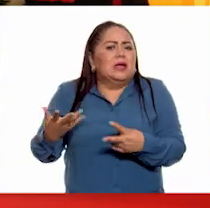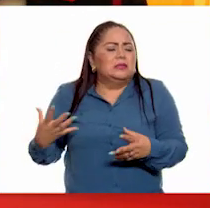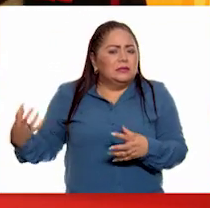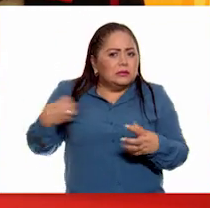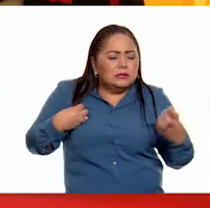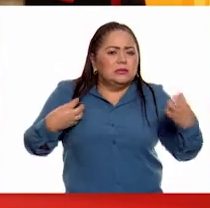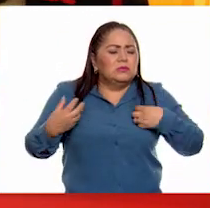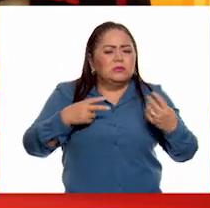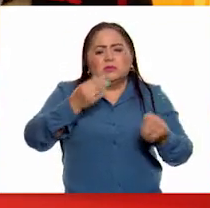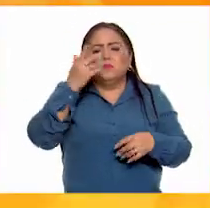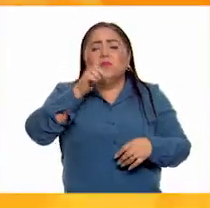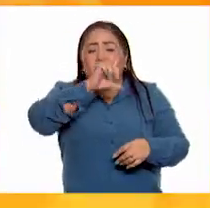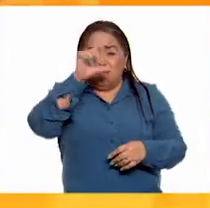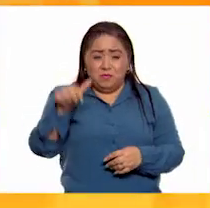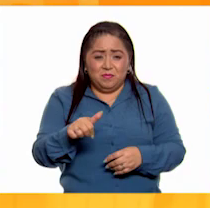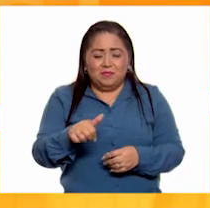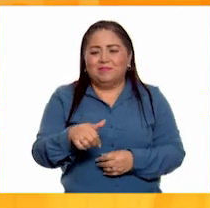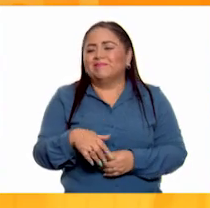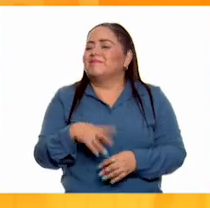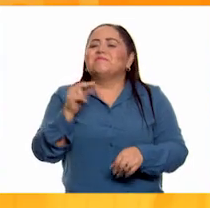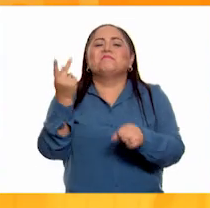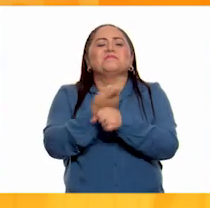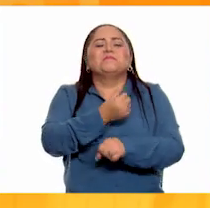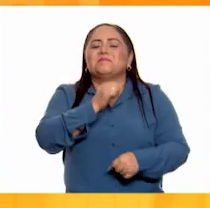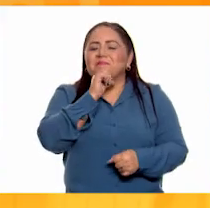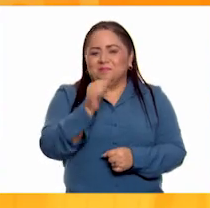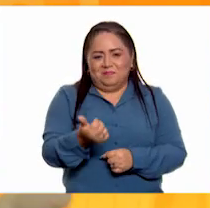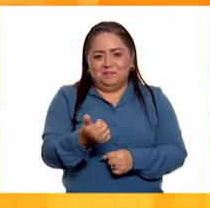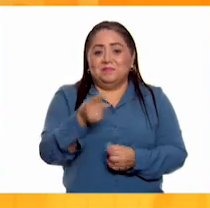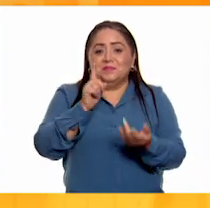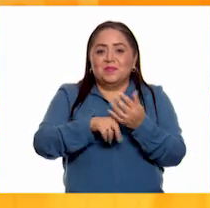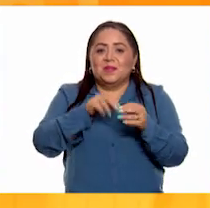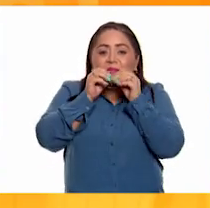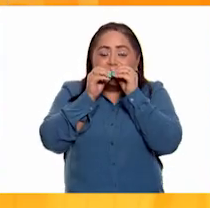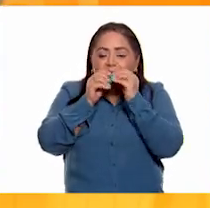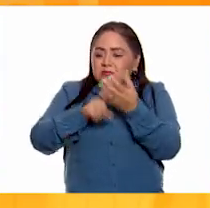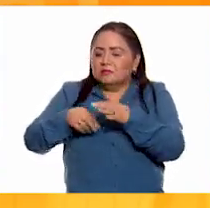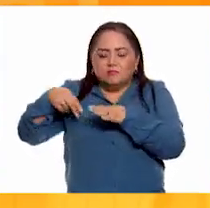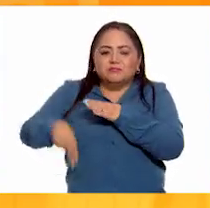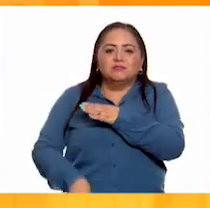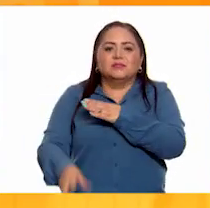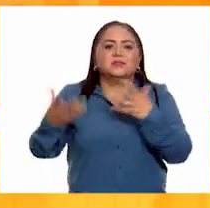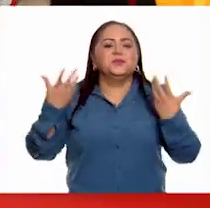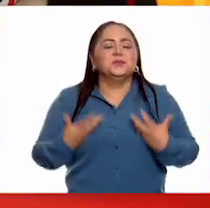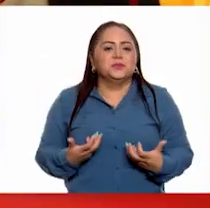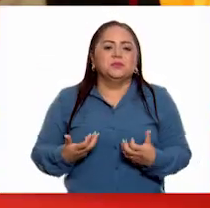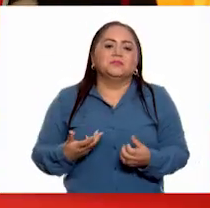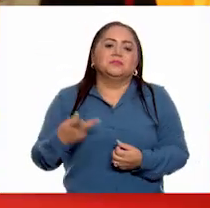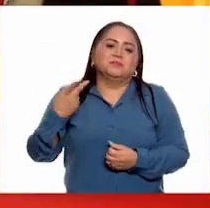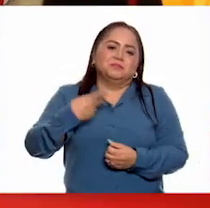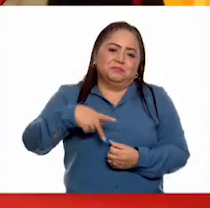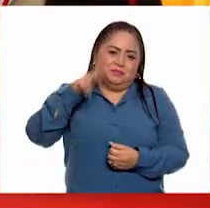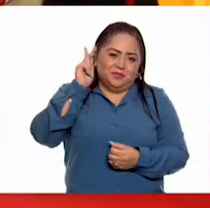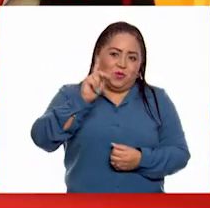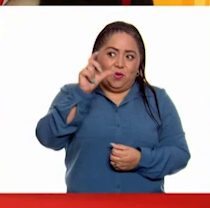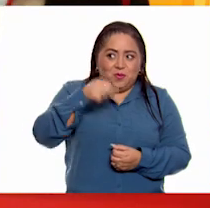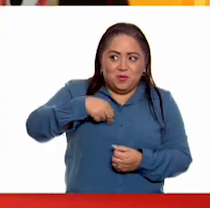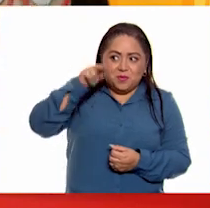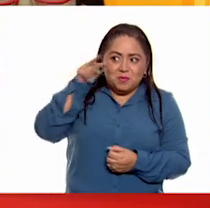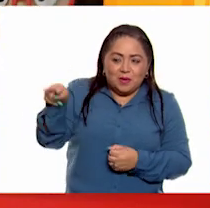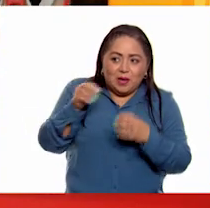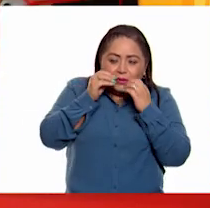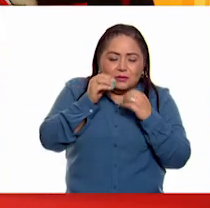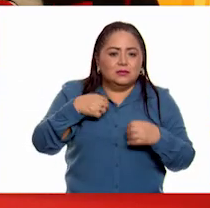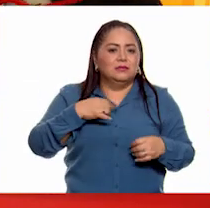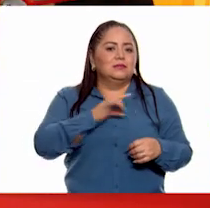a pasar. Al final, no pasó nada. La ardilla salió corriendo más asustada que yo, pero cada vez que veo una